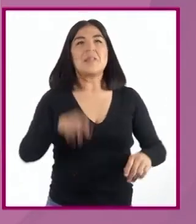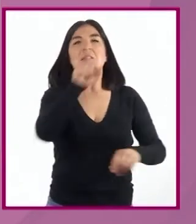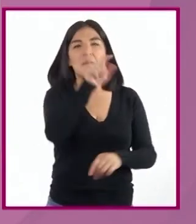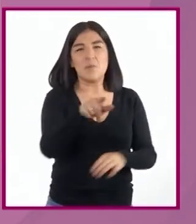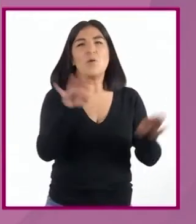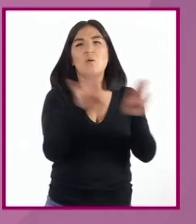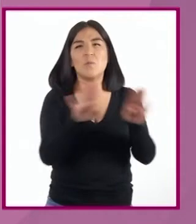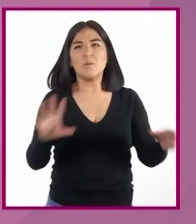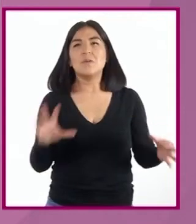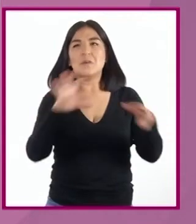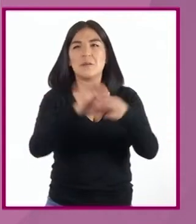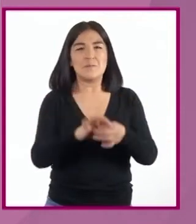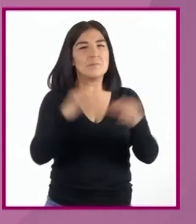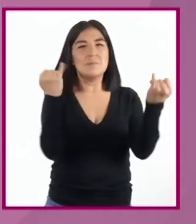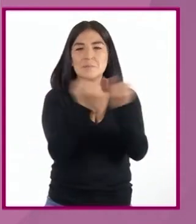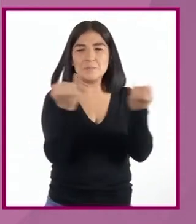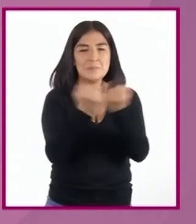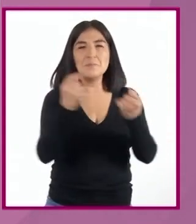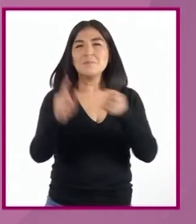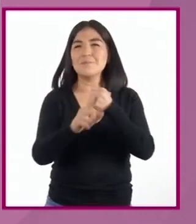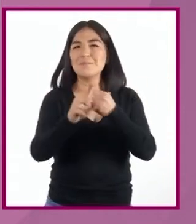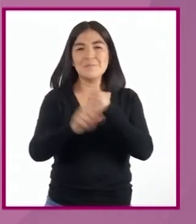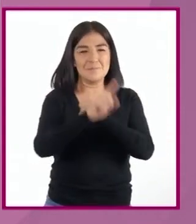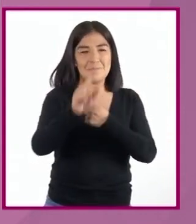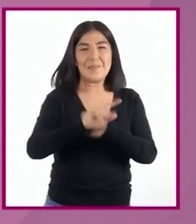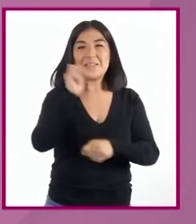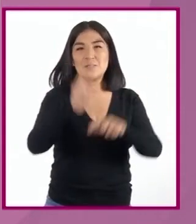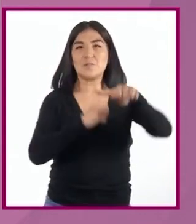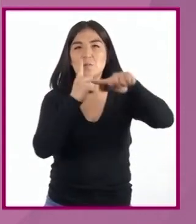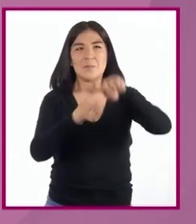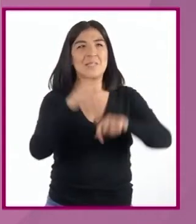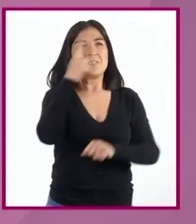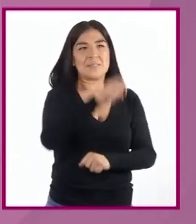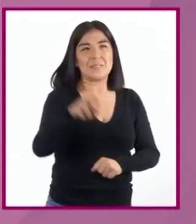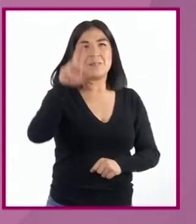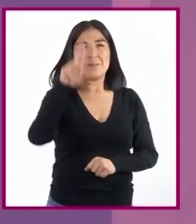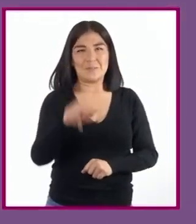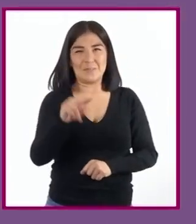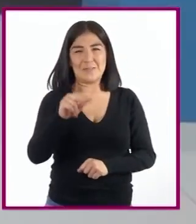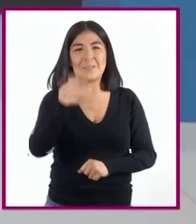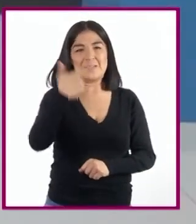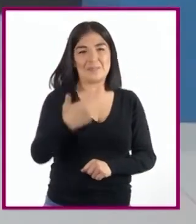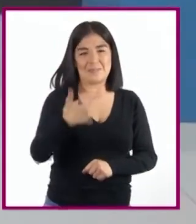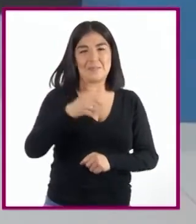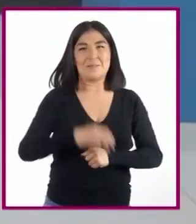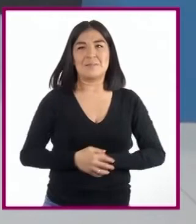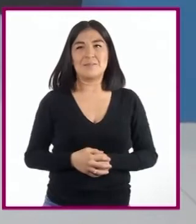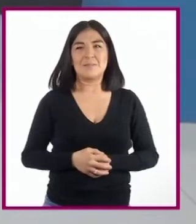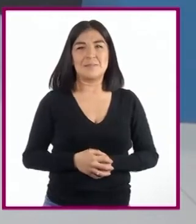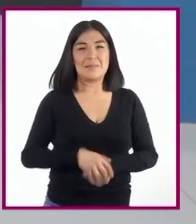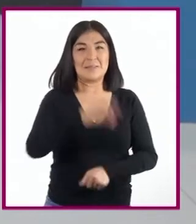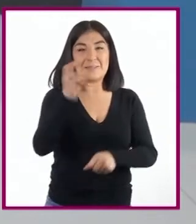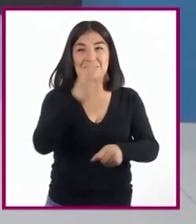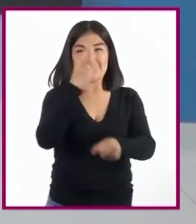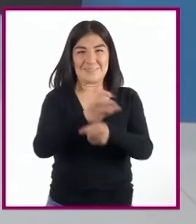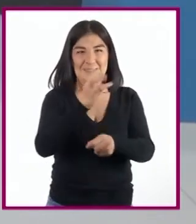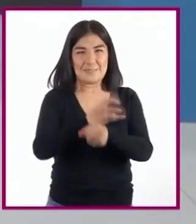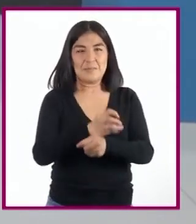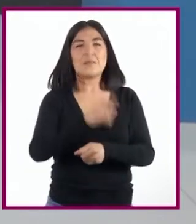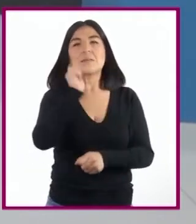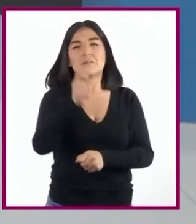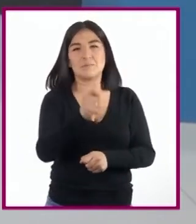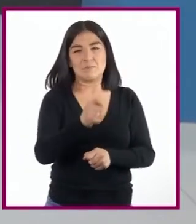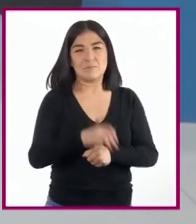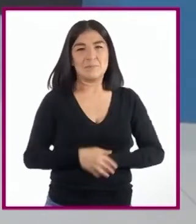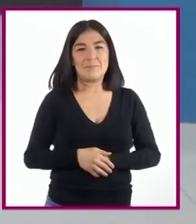pasan por la misma situación cuya suma da 180 grados. La tercera propiedad enuncia